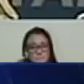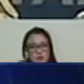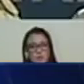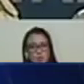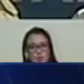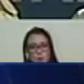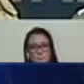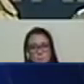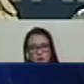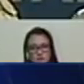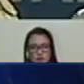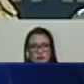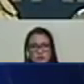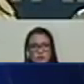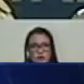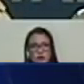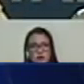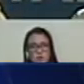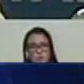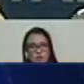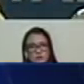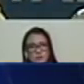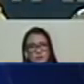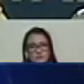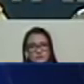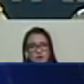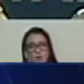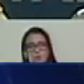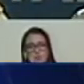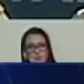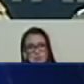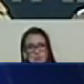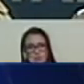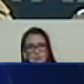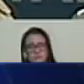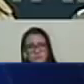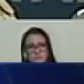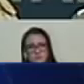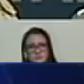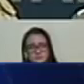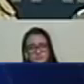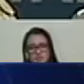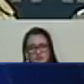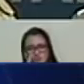fecundo en los términos que están establecidos en esta Constitución.